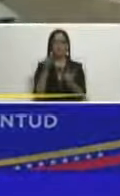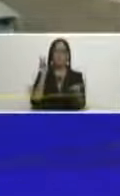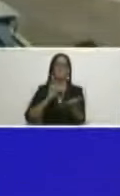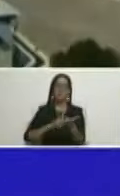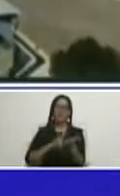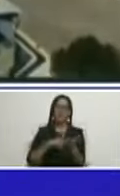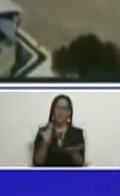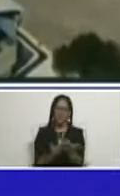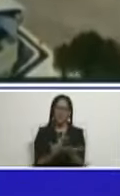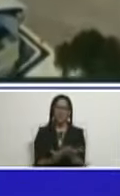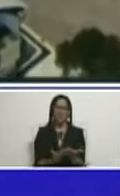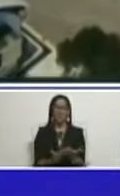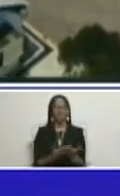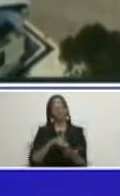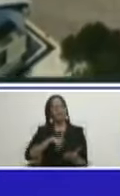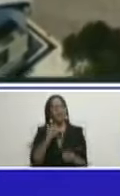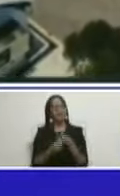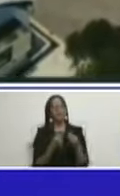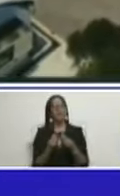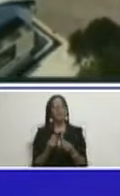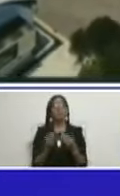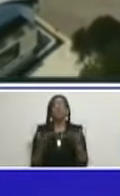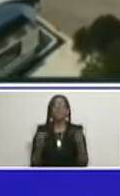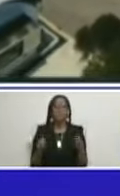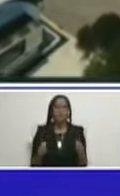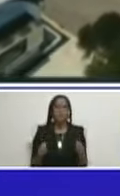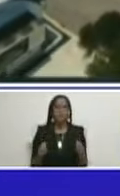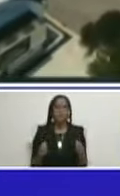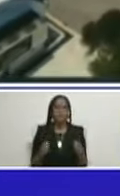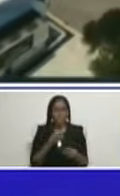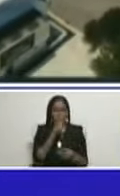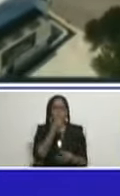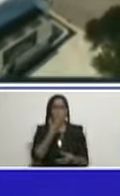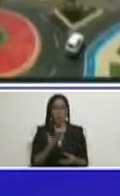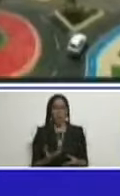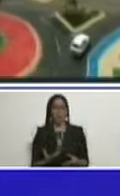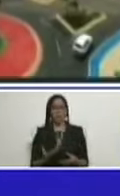verificable, de que se puede hacer mucho y de calidad